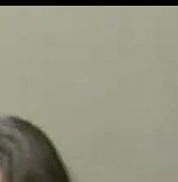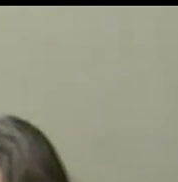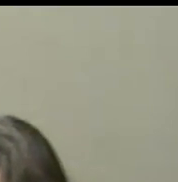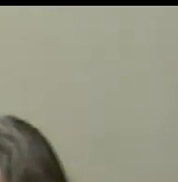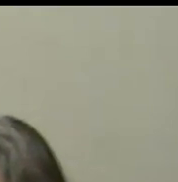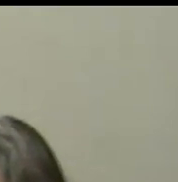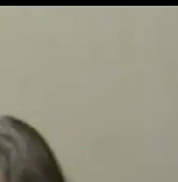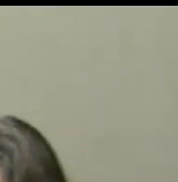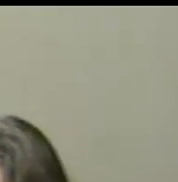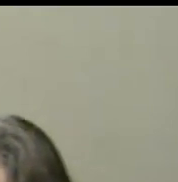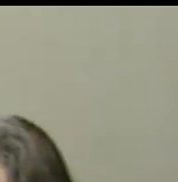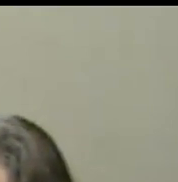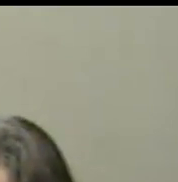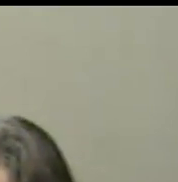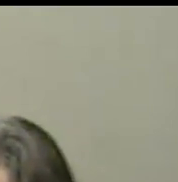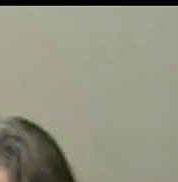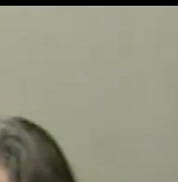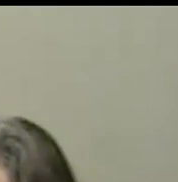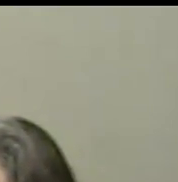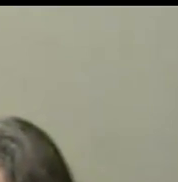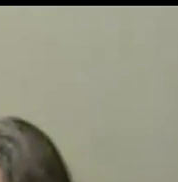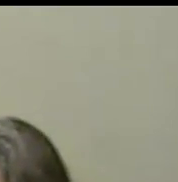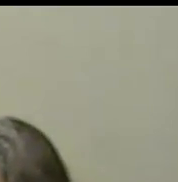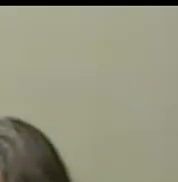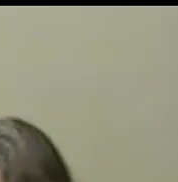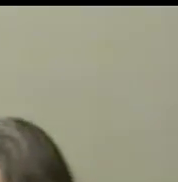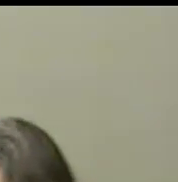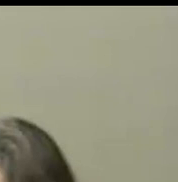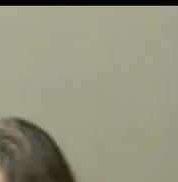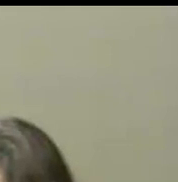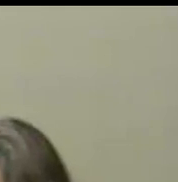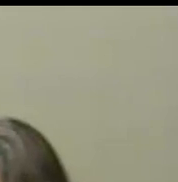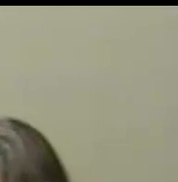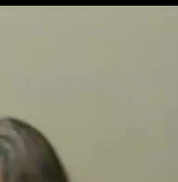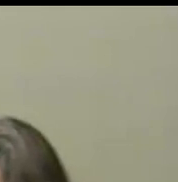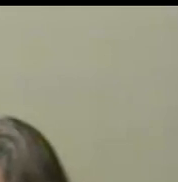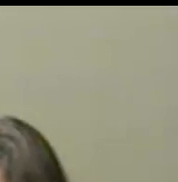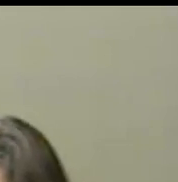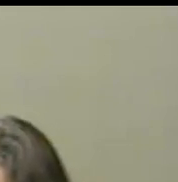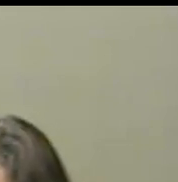Arias todos ustedes seguramente la conocen porque